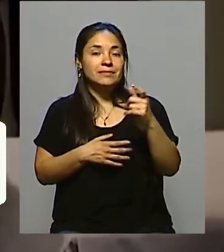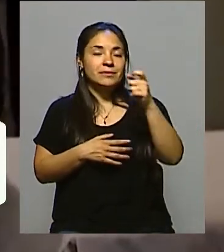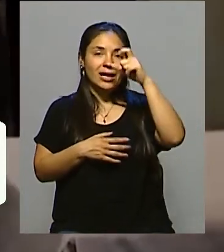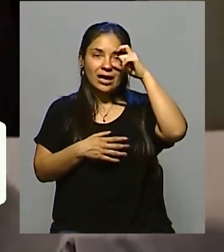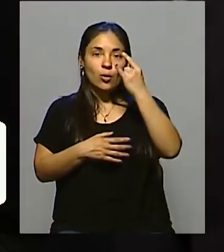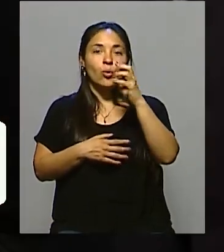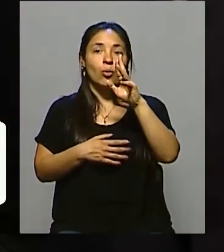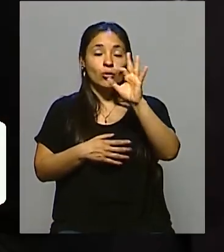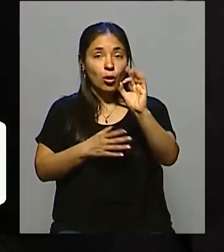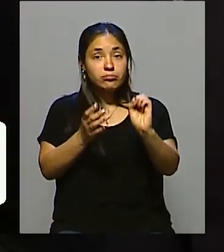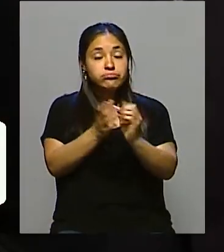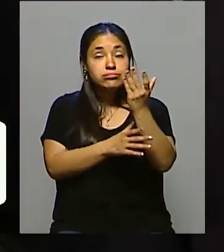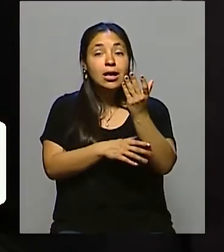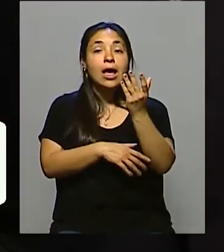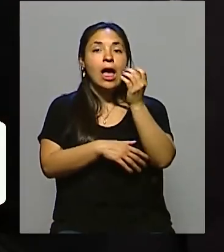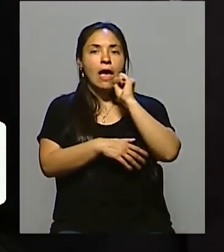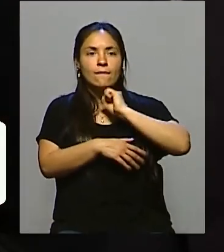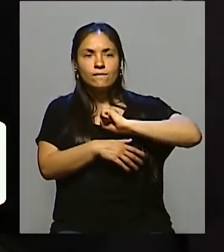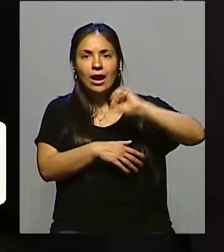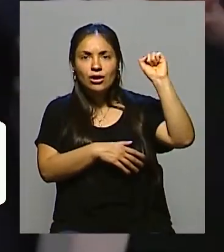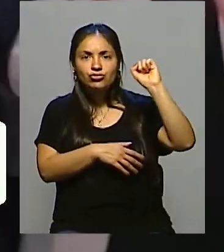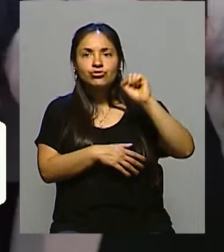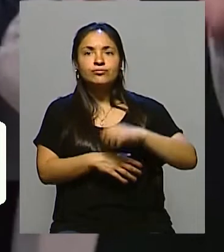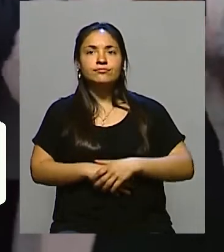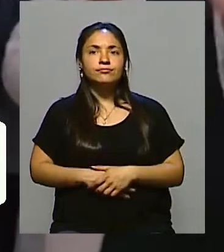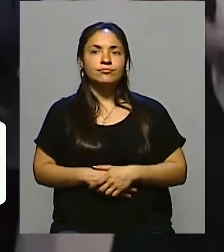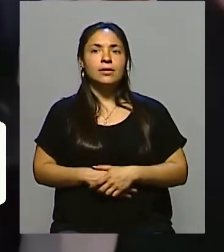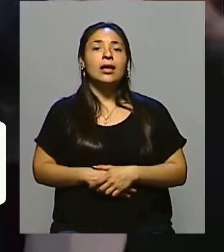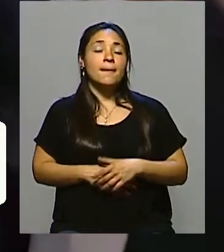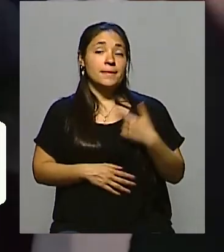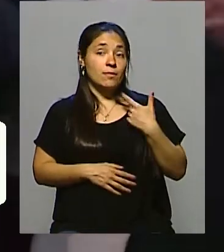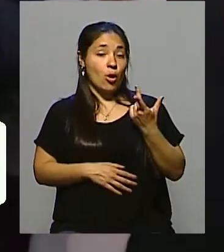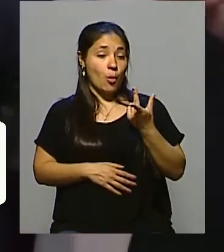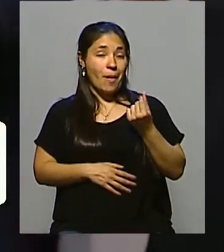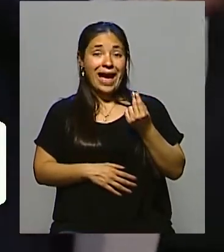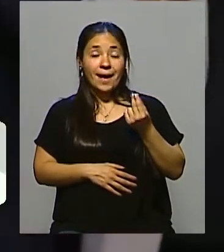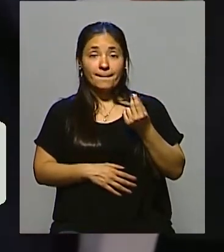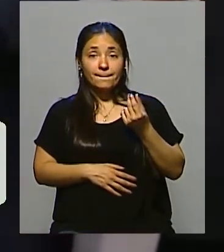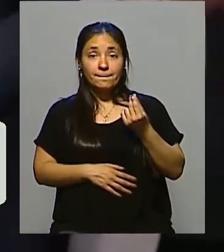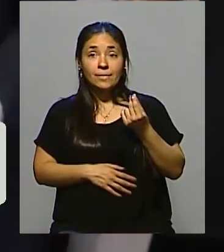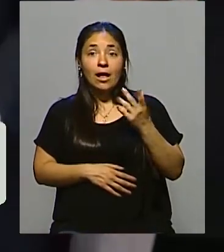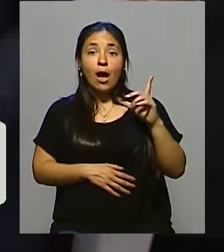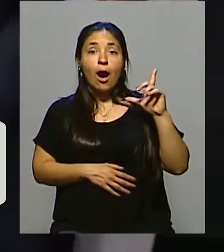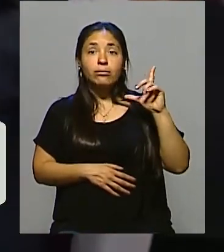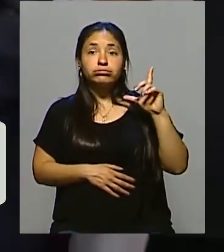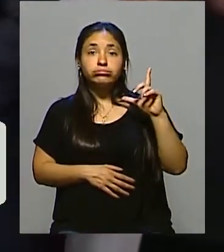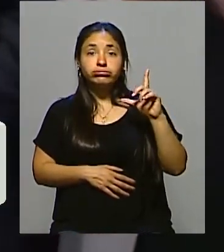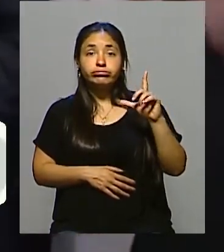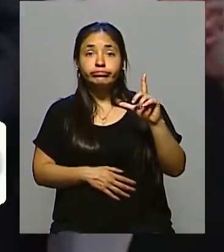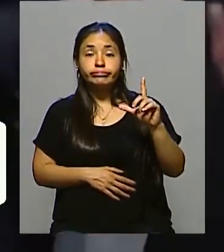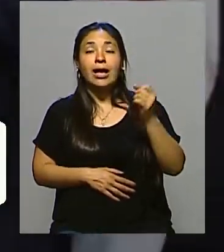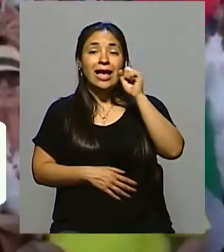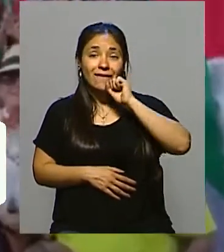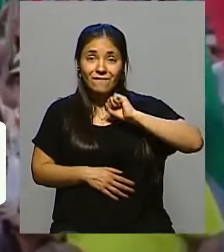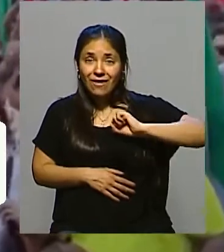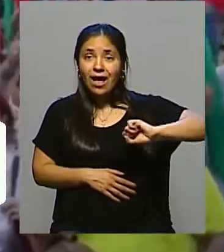de deflación, o sea, de valor de la moneda prácticamente fijo. Empezó una inflación